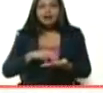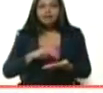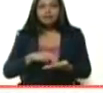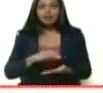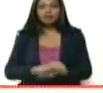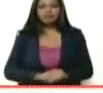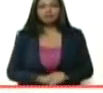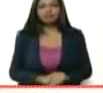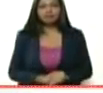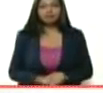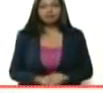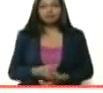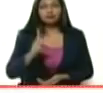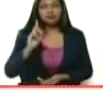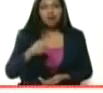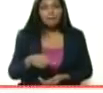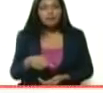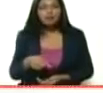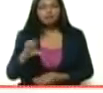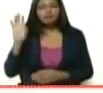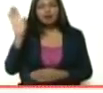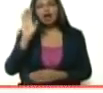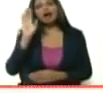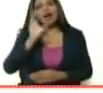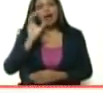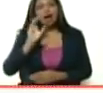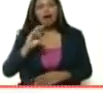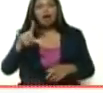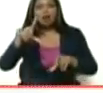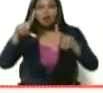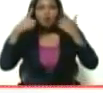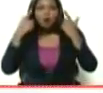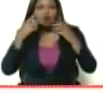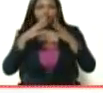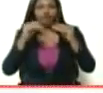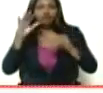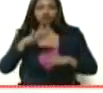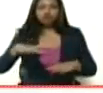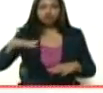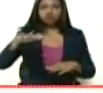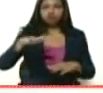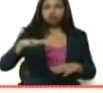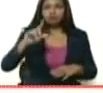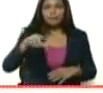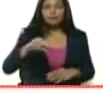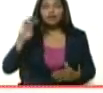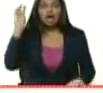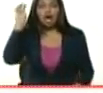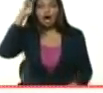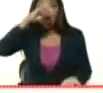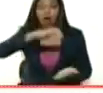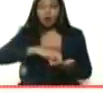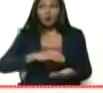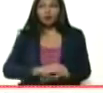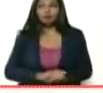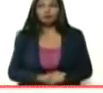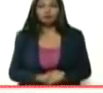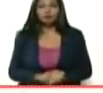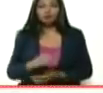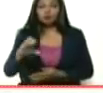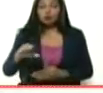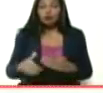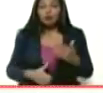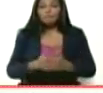como para el distrito capital, La Guaira, todo lo que es la región capital, y también el estado Aragua, que son los estados